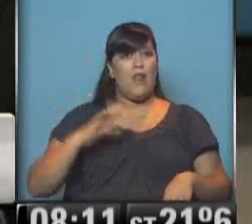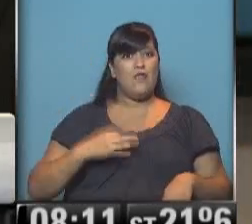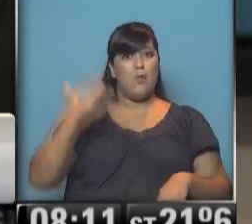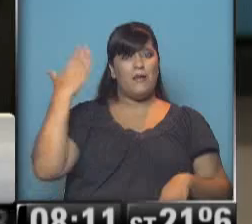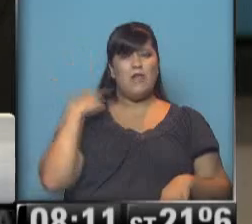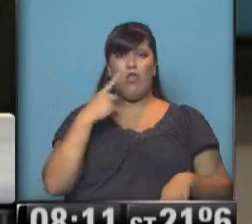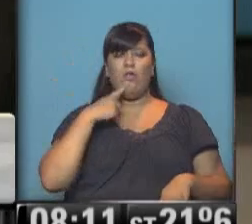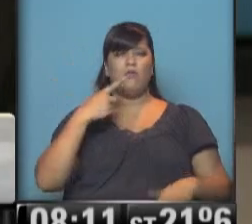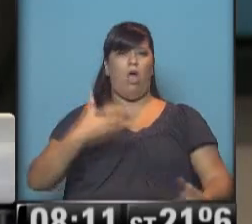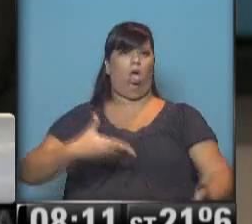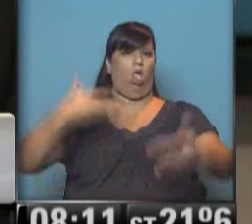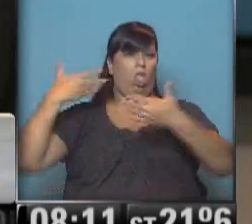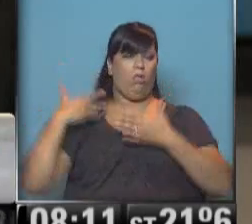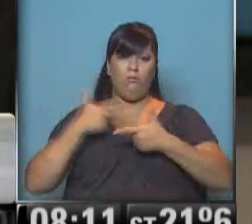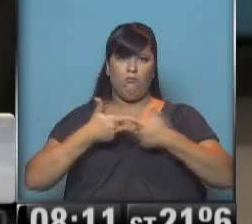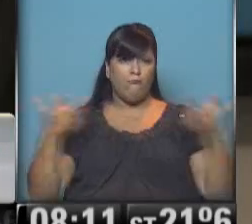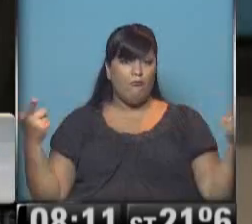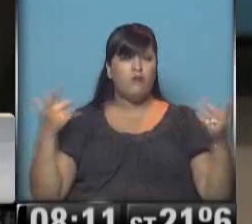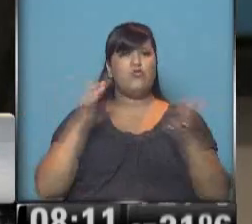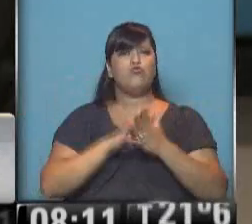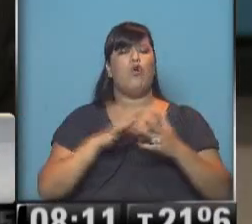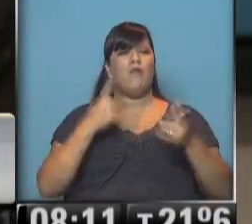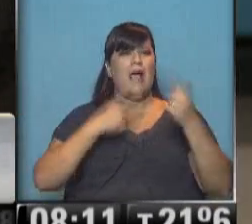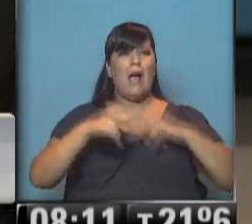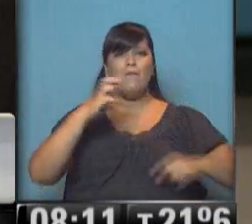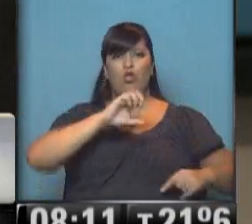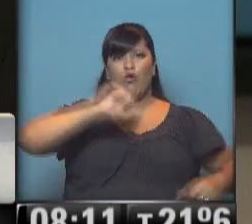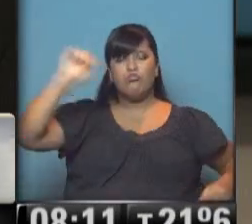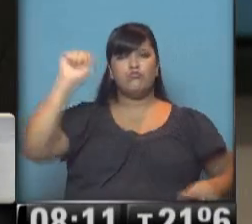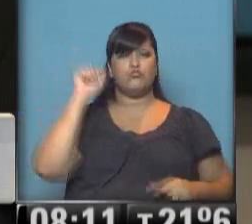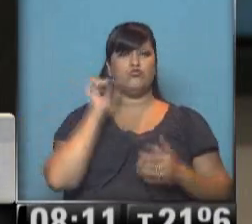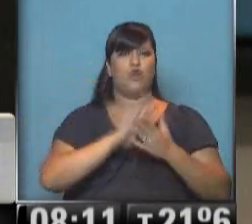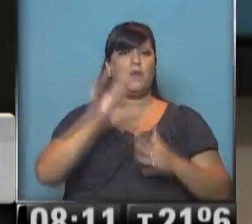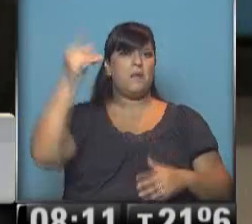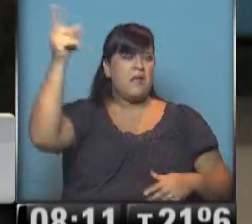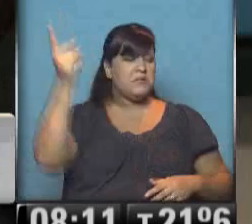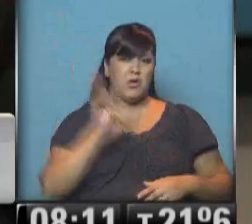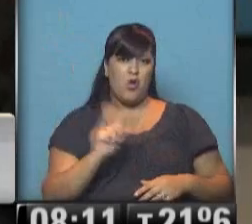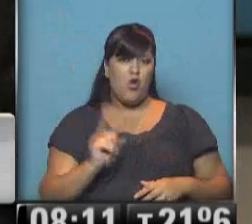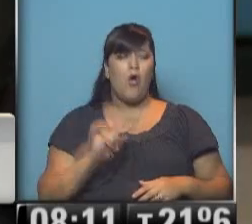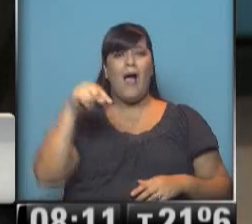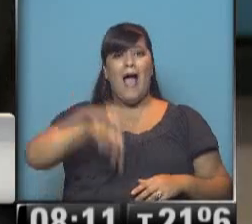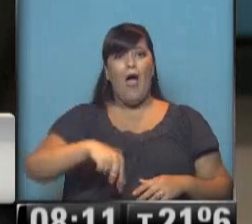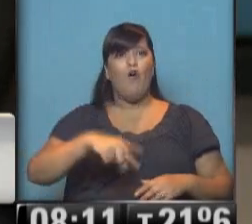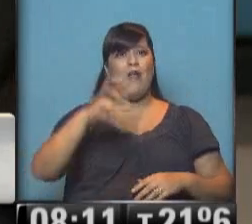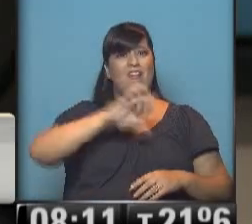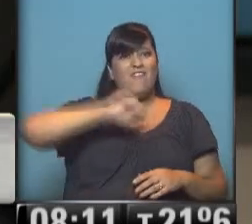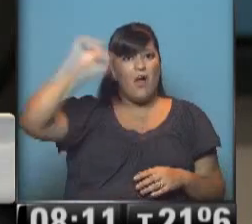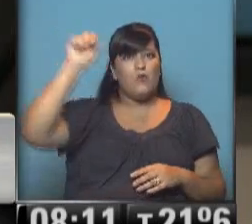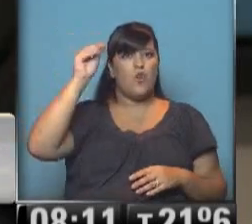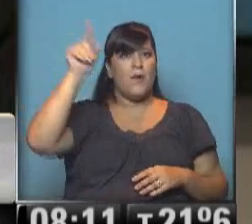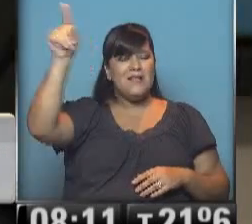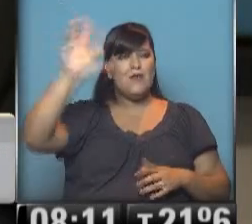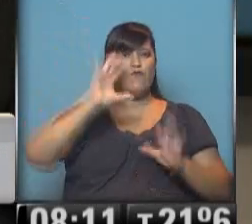hay un retraso de la paridad cambiaria en argentina con respecto a brasil es decir ahora con esta devaluación prácticamente se están